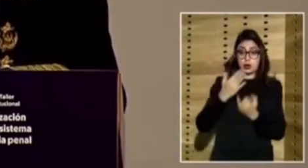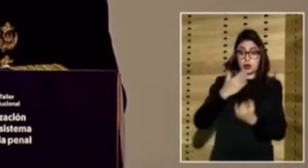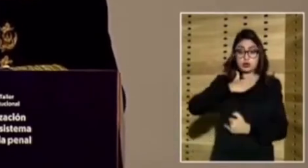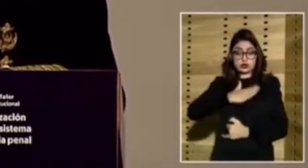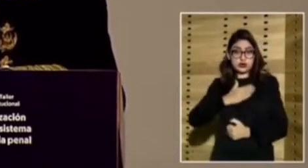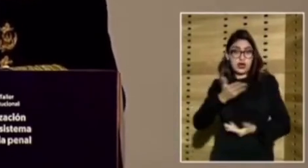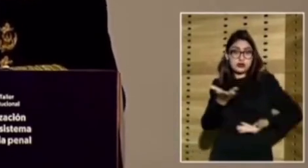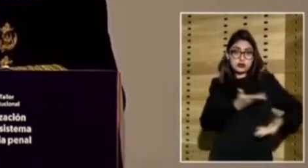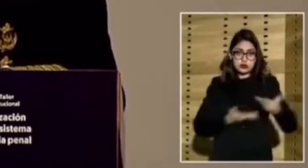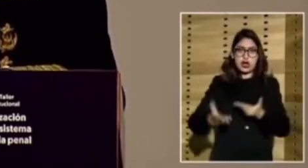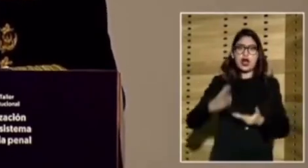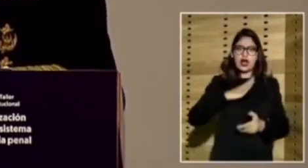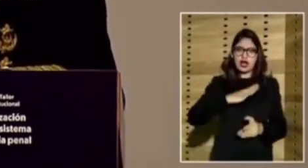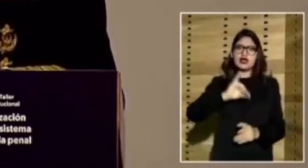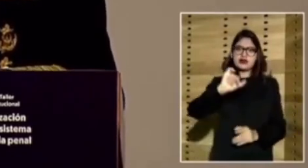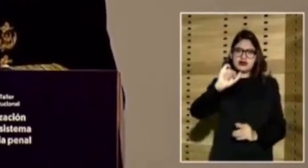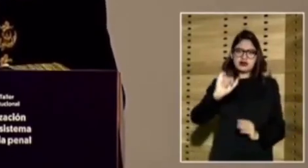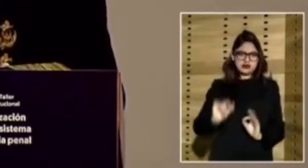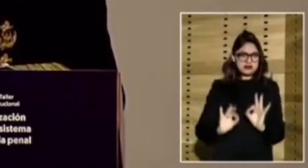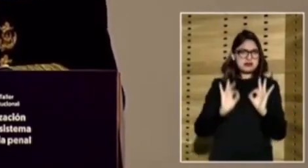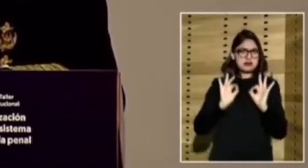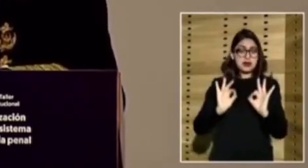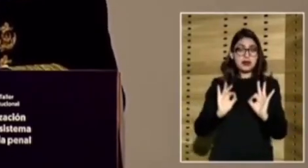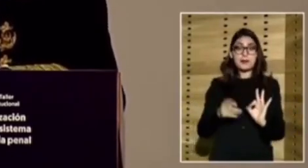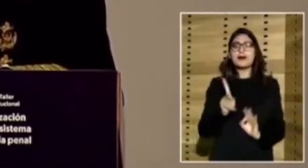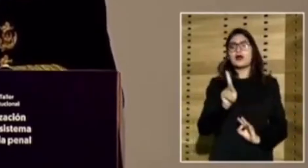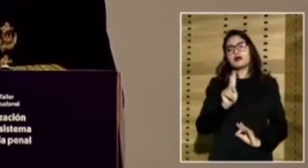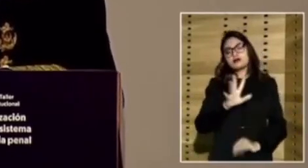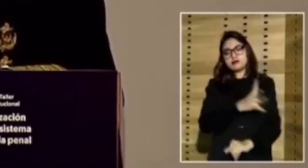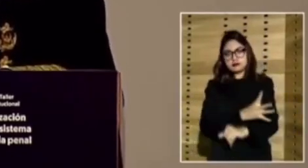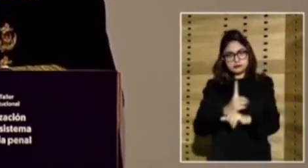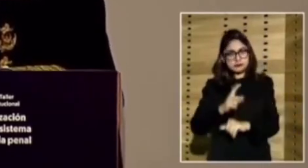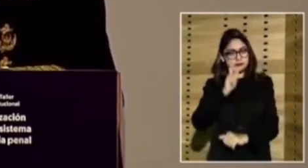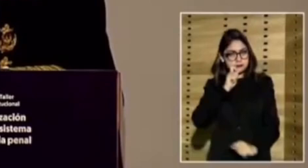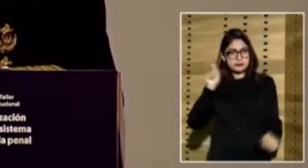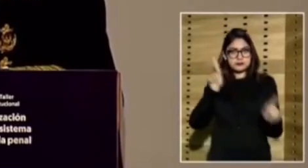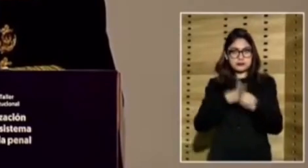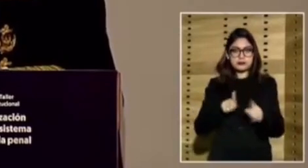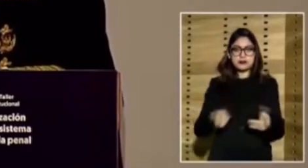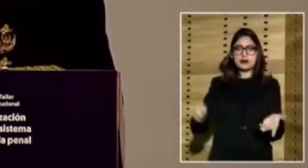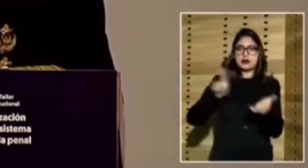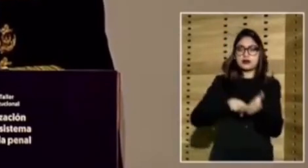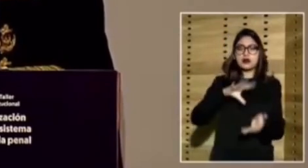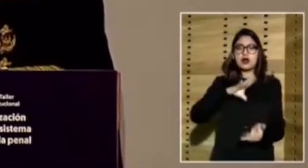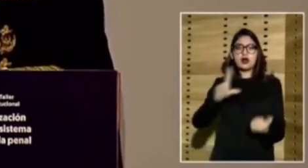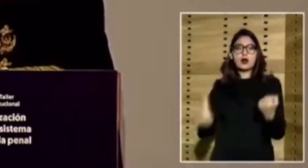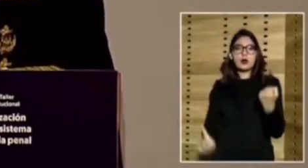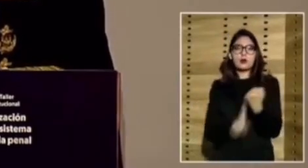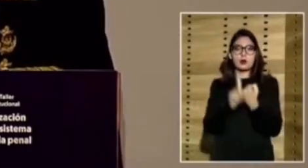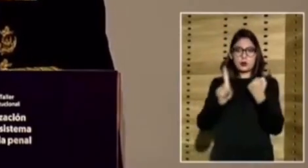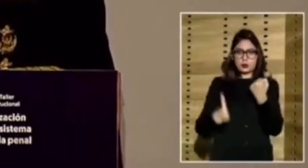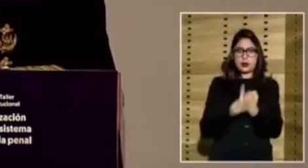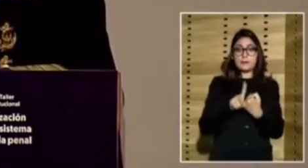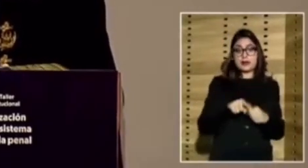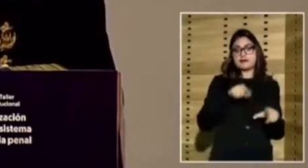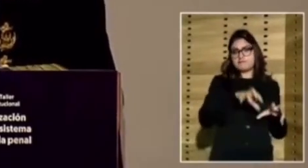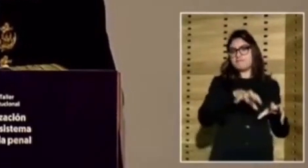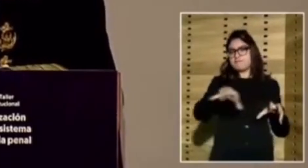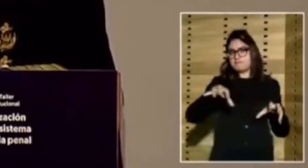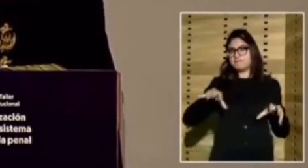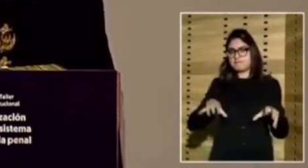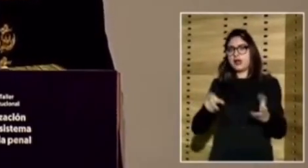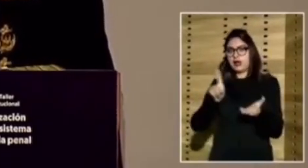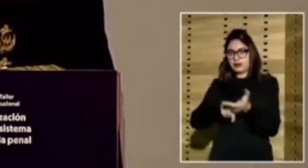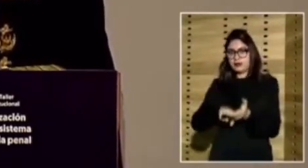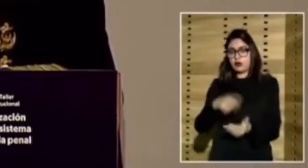también tenemos ciertos problemas dentro de ese ramo por